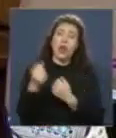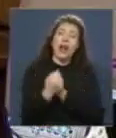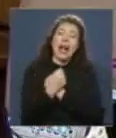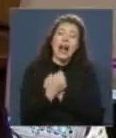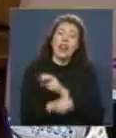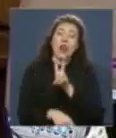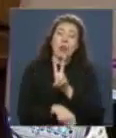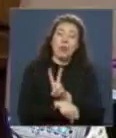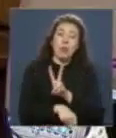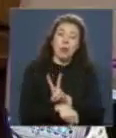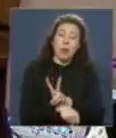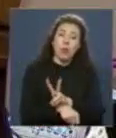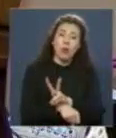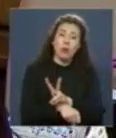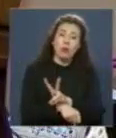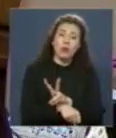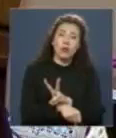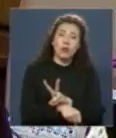profesor